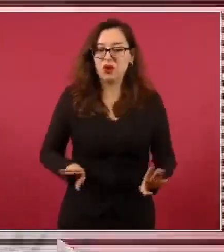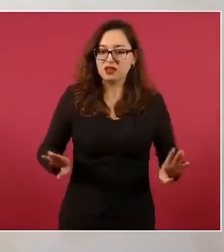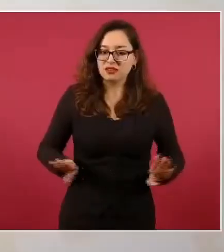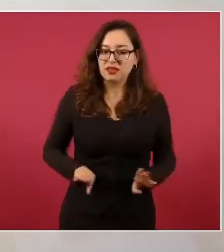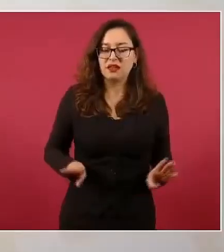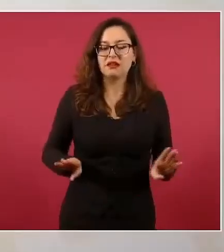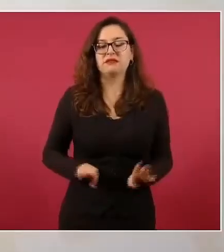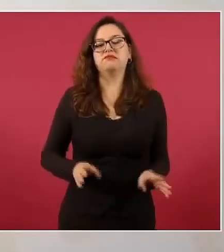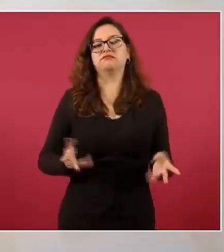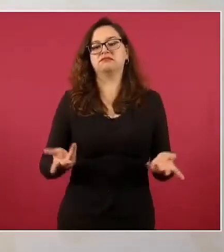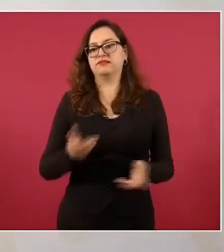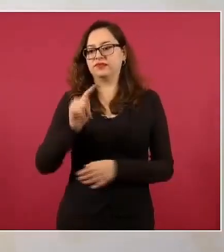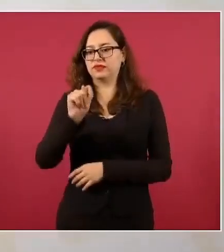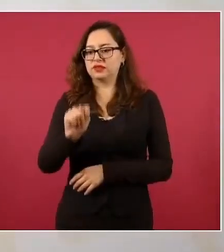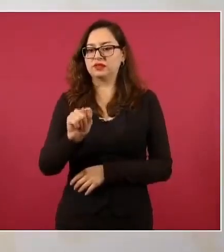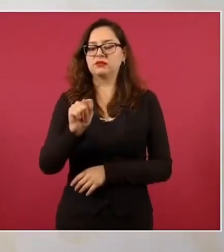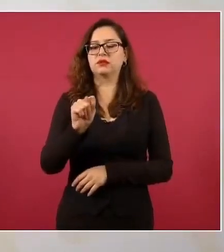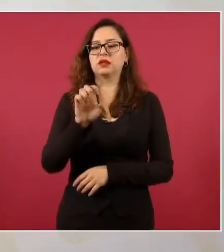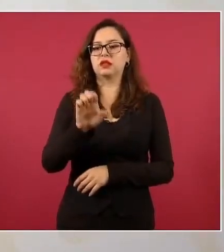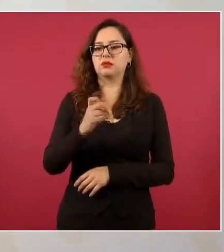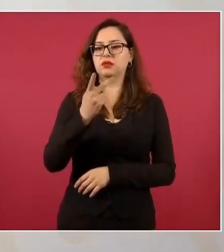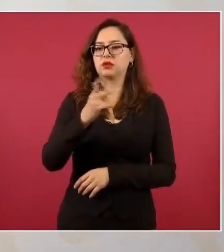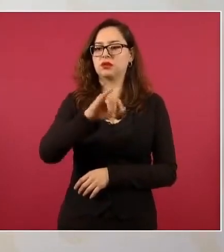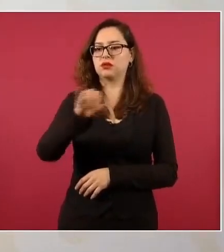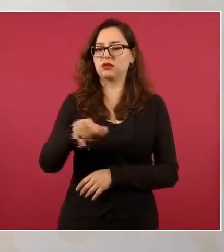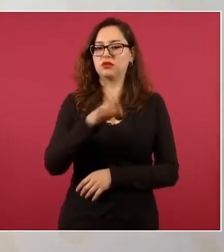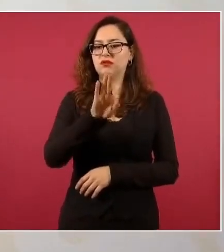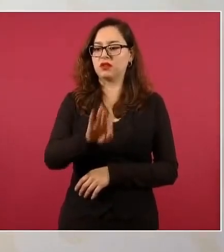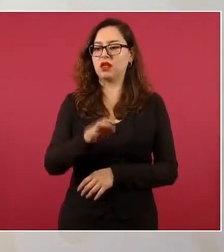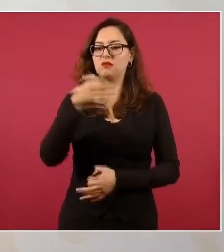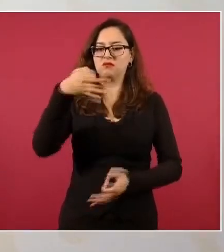en el Tribunal Electoral,